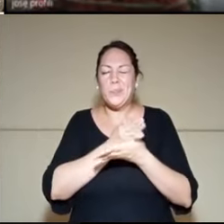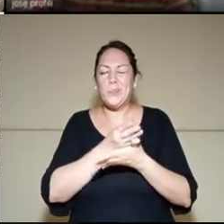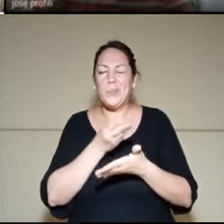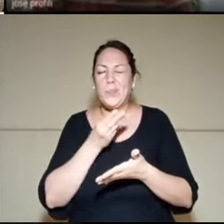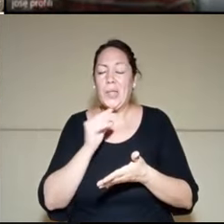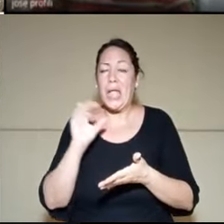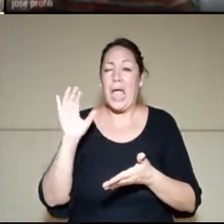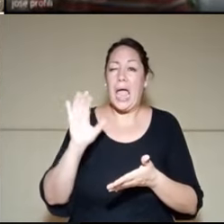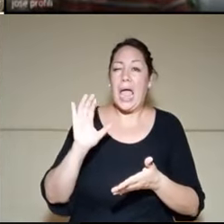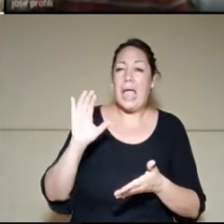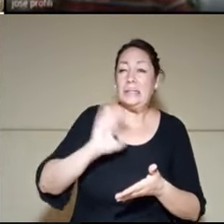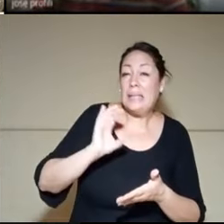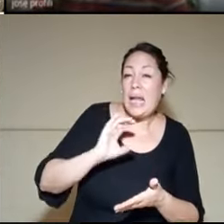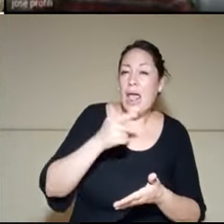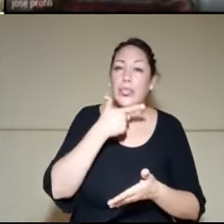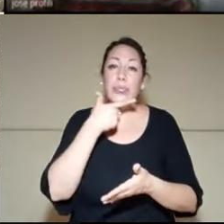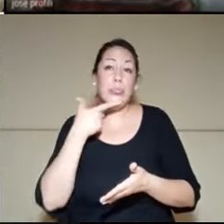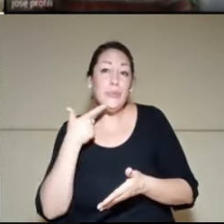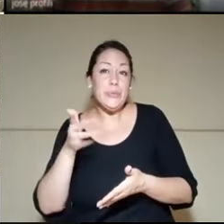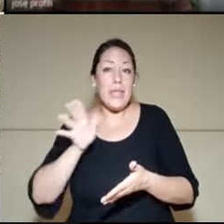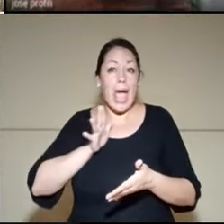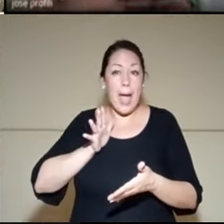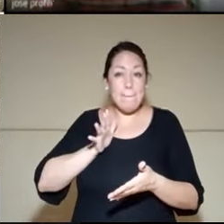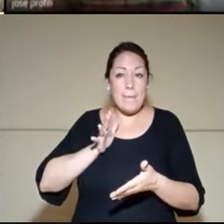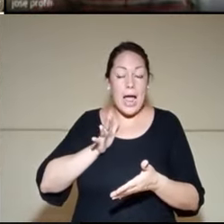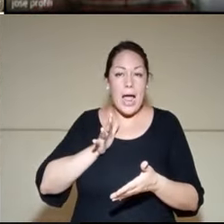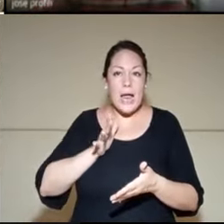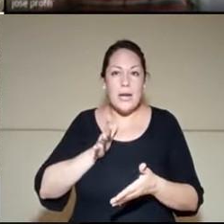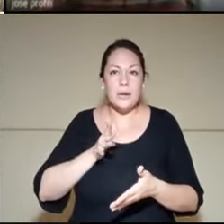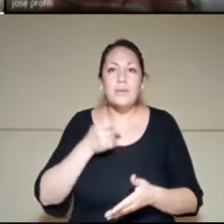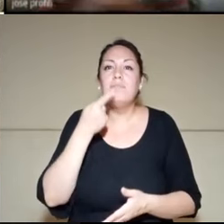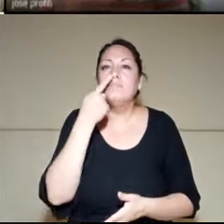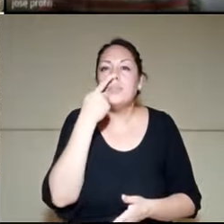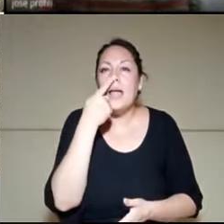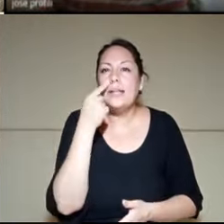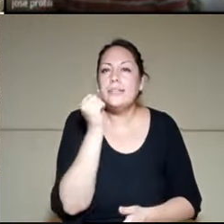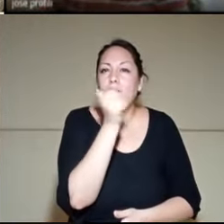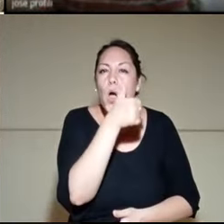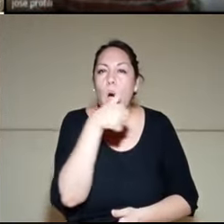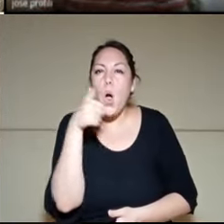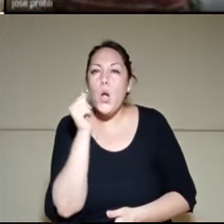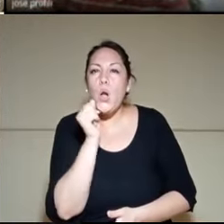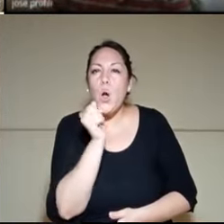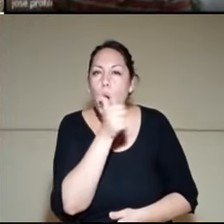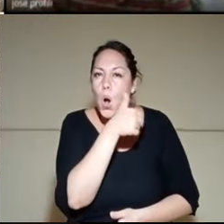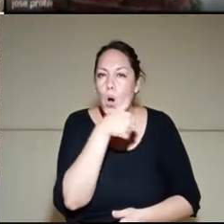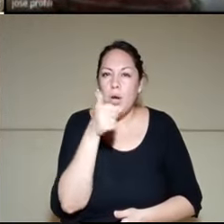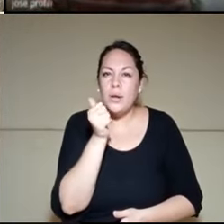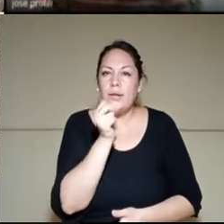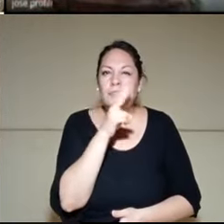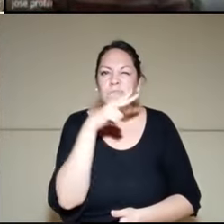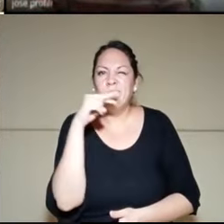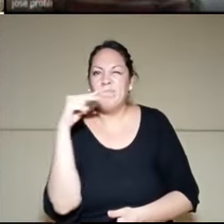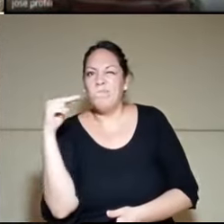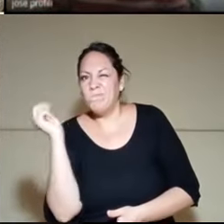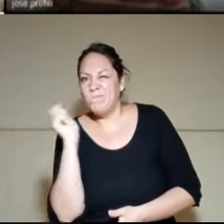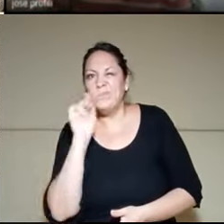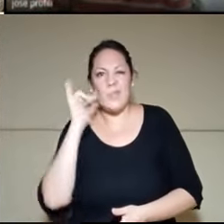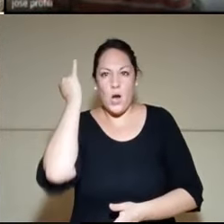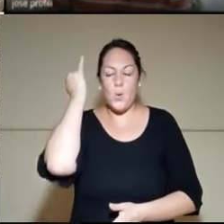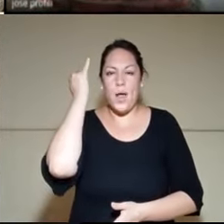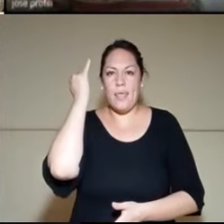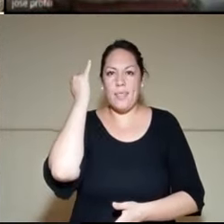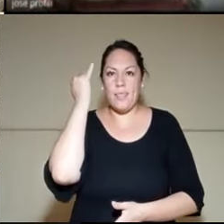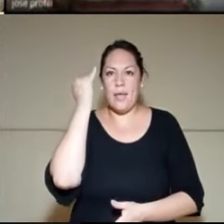permite discriminar sabores, y tenemos receptores en nuestra nariz que nos permite discriminar olores, y todo